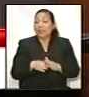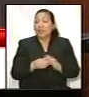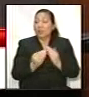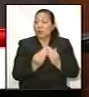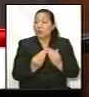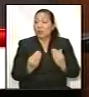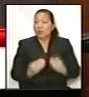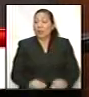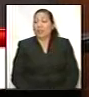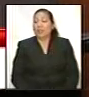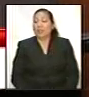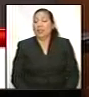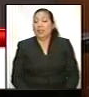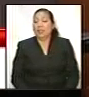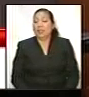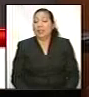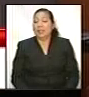franca.